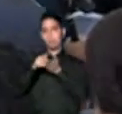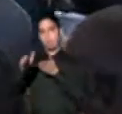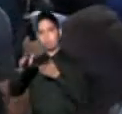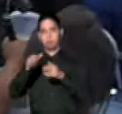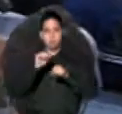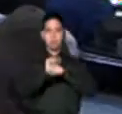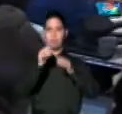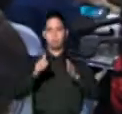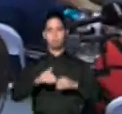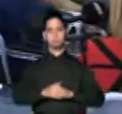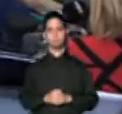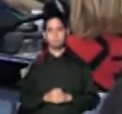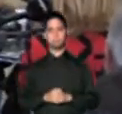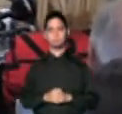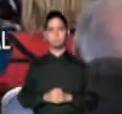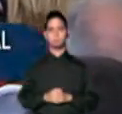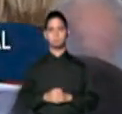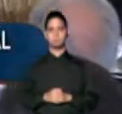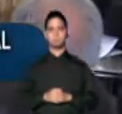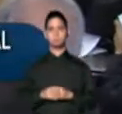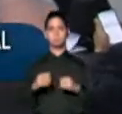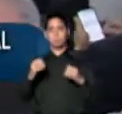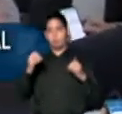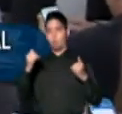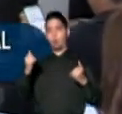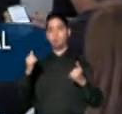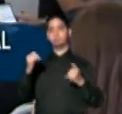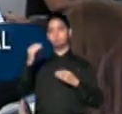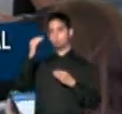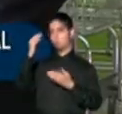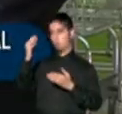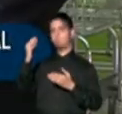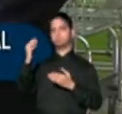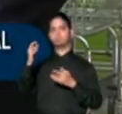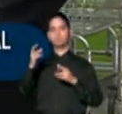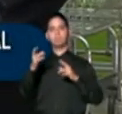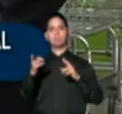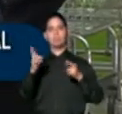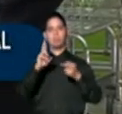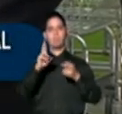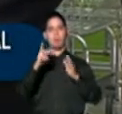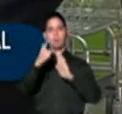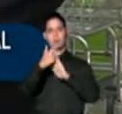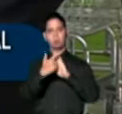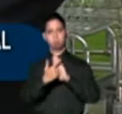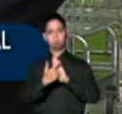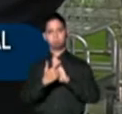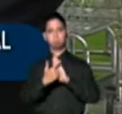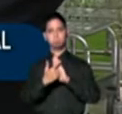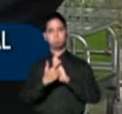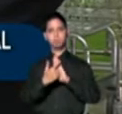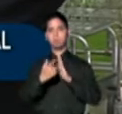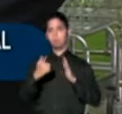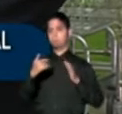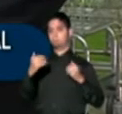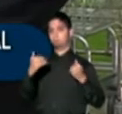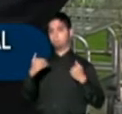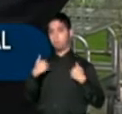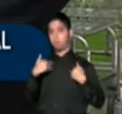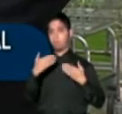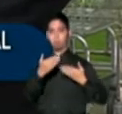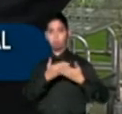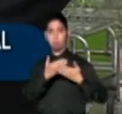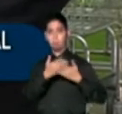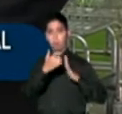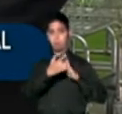El gobernador Ricardo Rosselló anunció hoy la aprobación de la llamada reforma laboral, paquete de medidas legislativas que recorta beneficios de licencias para empleados nuevos y